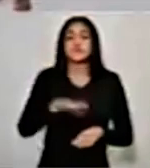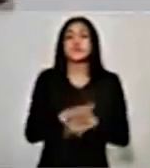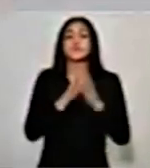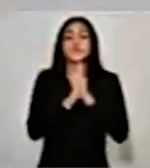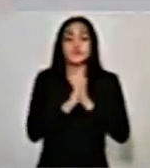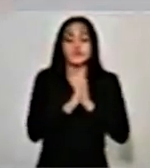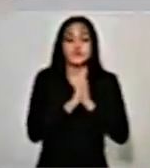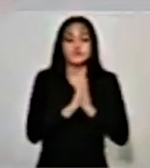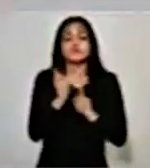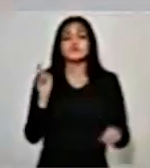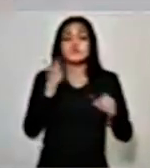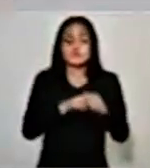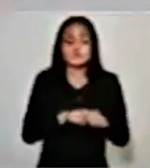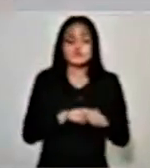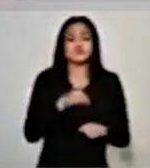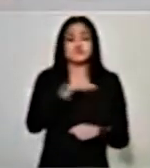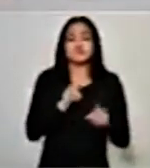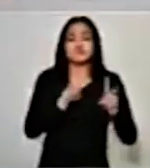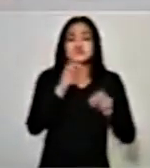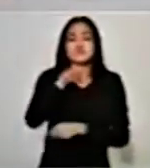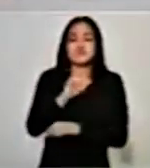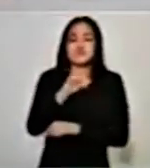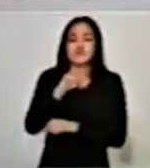favor, regístrense en